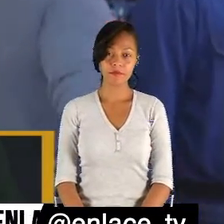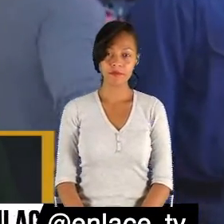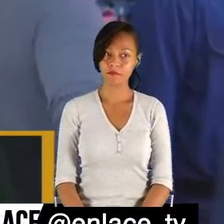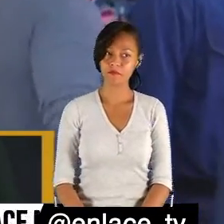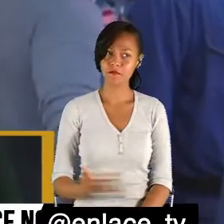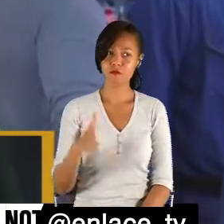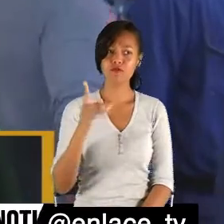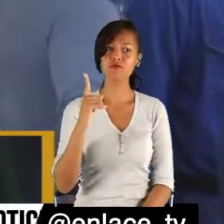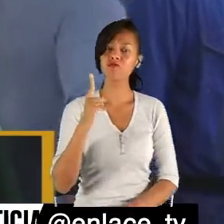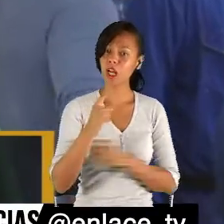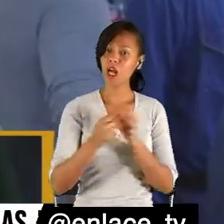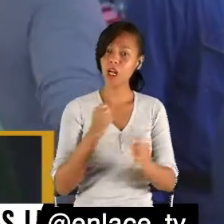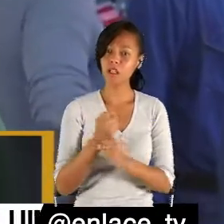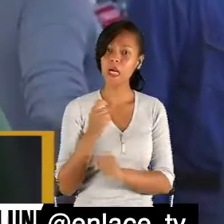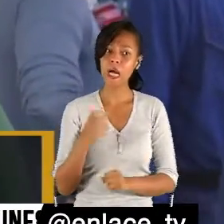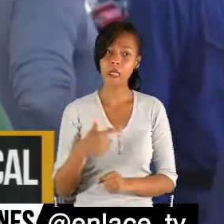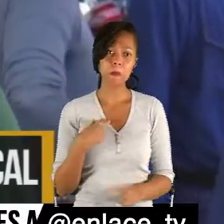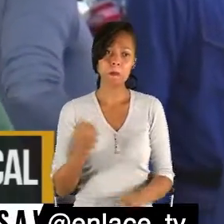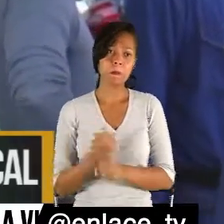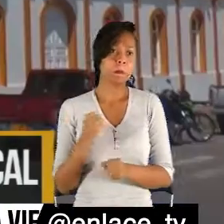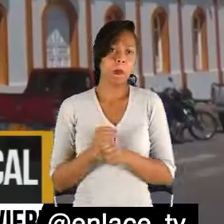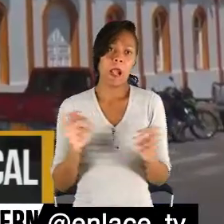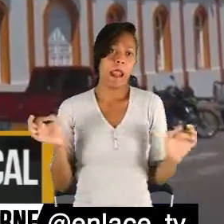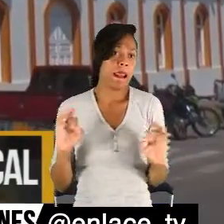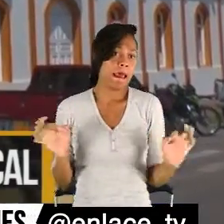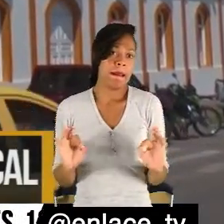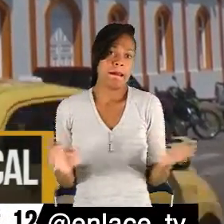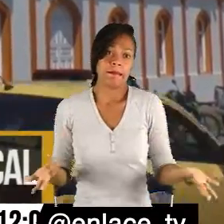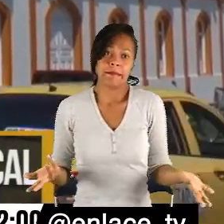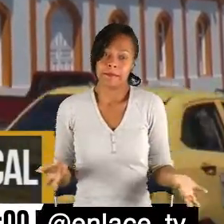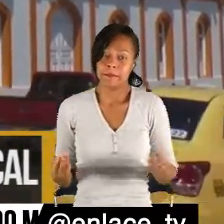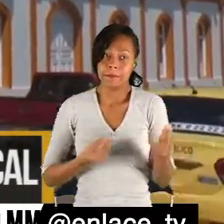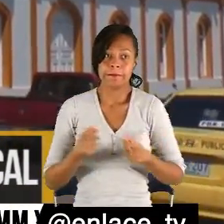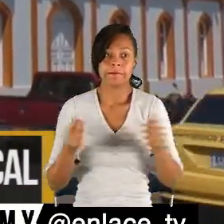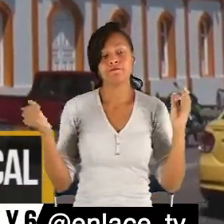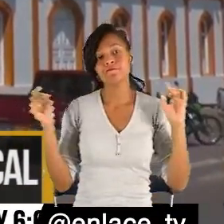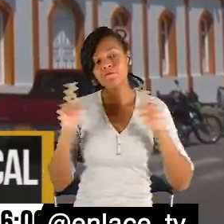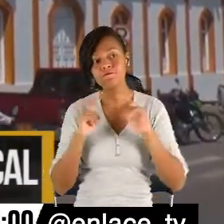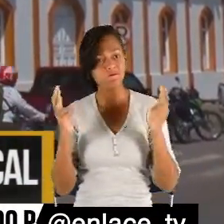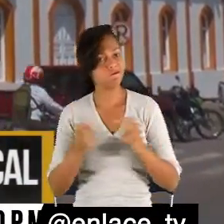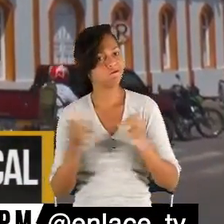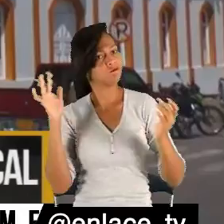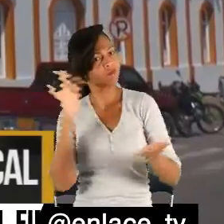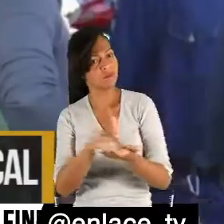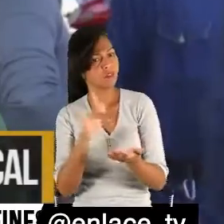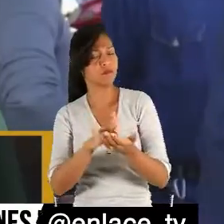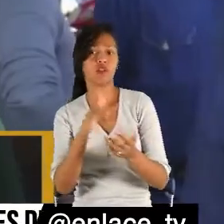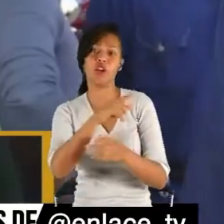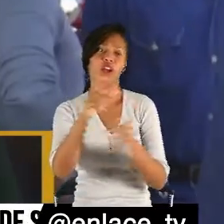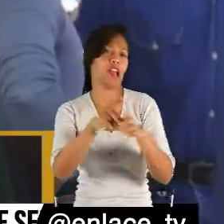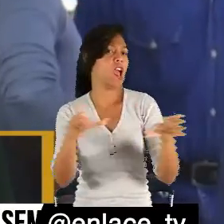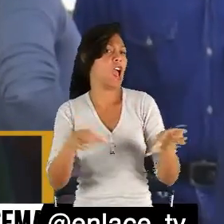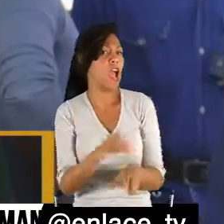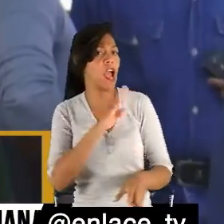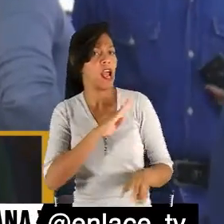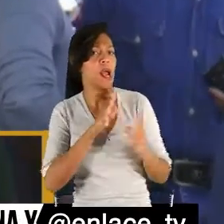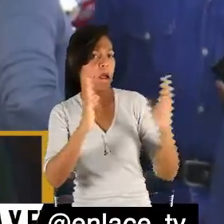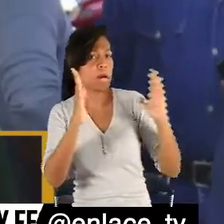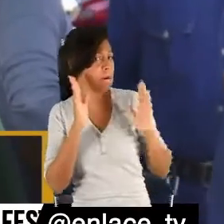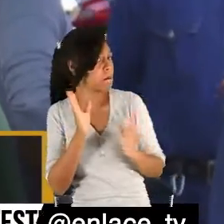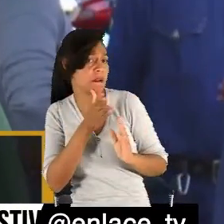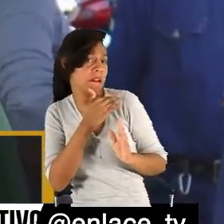sin trabajo y entonces pues hemos estado haciendo reuniones pero articular que el día no no no para volar a la situación que